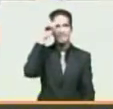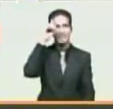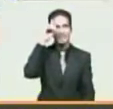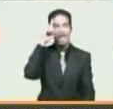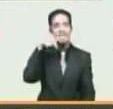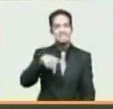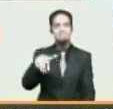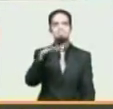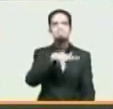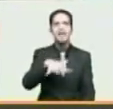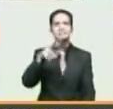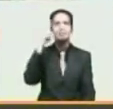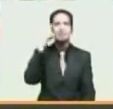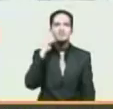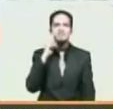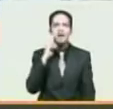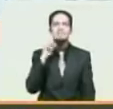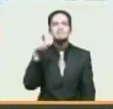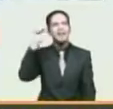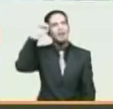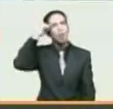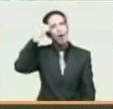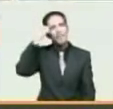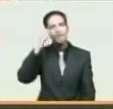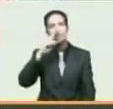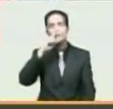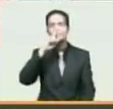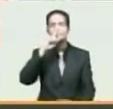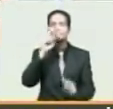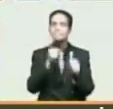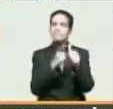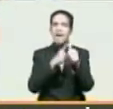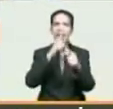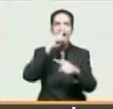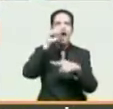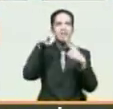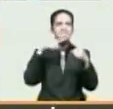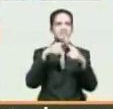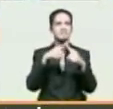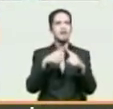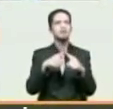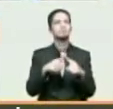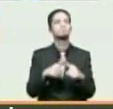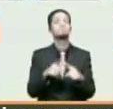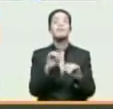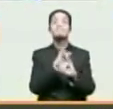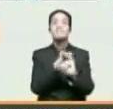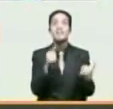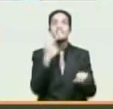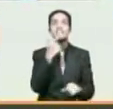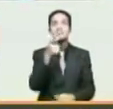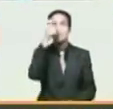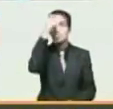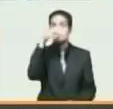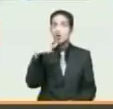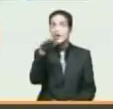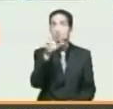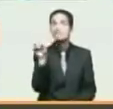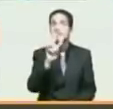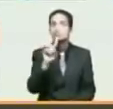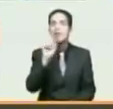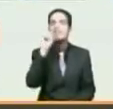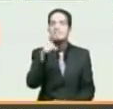de Caracas a propósito del primer aniversario del poder constituyente. He finalizado diciendo que el pueblo venezolano debe